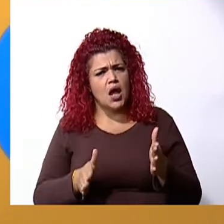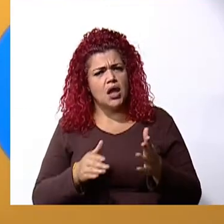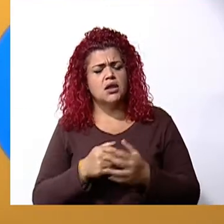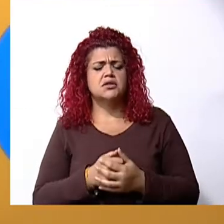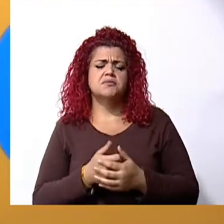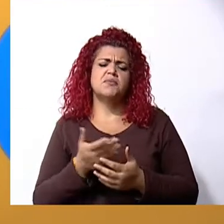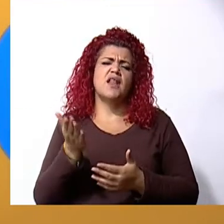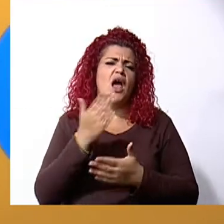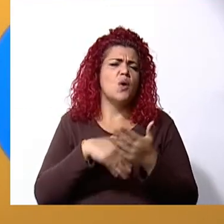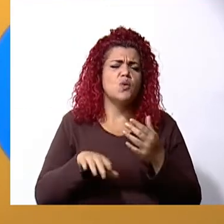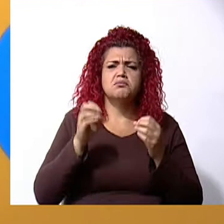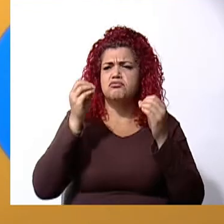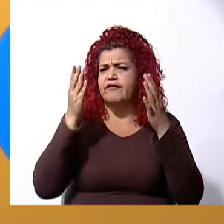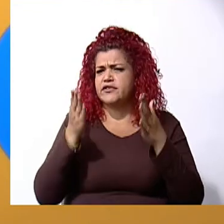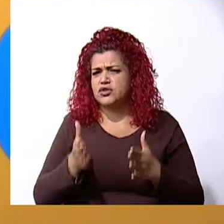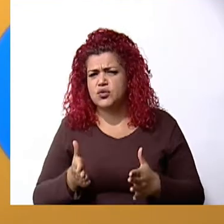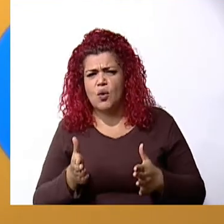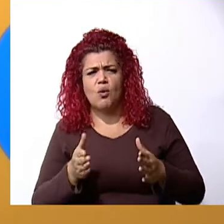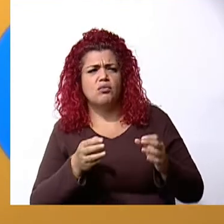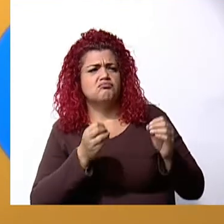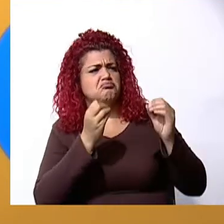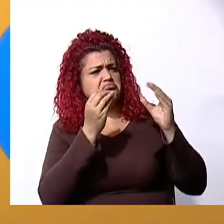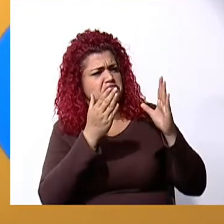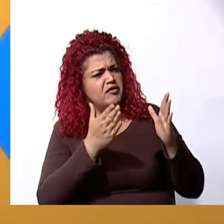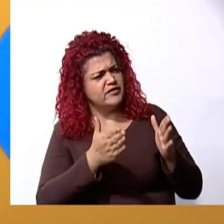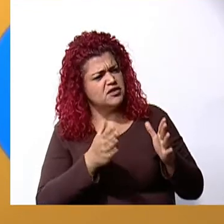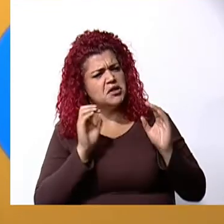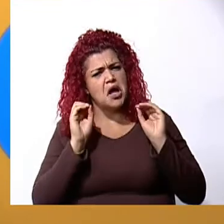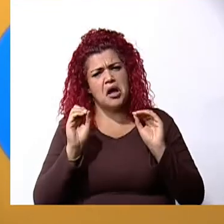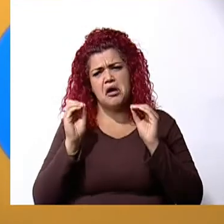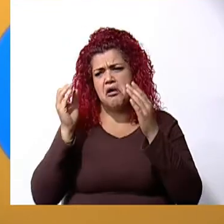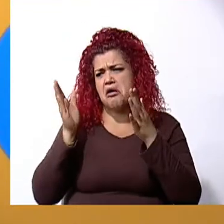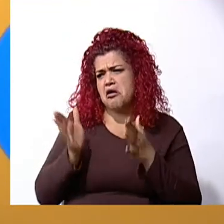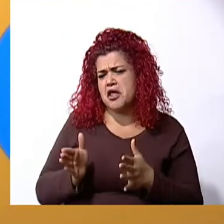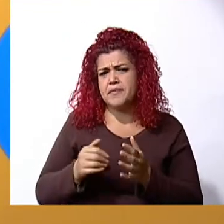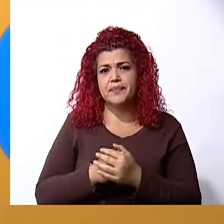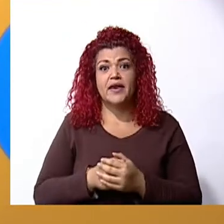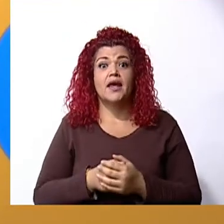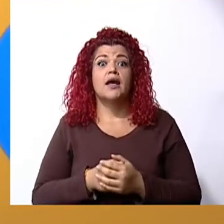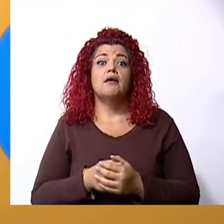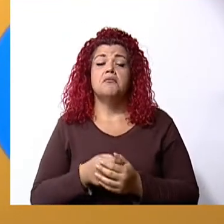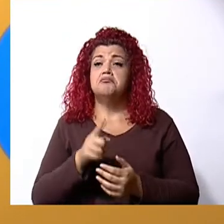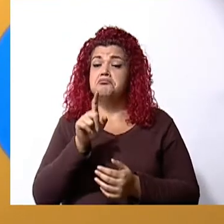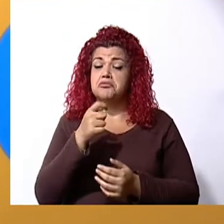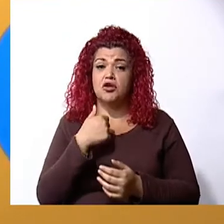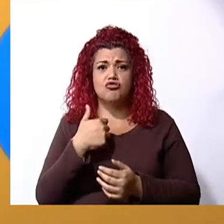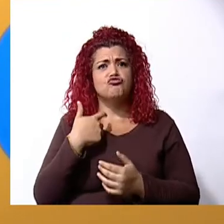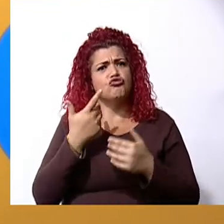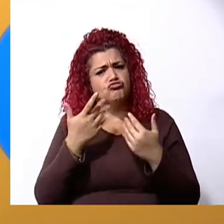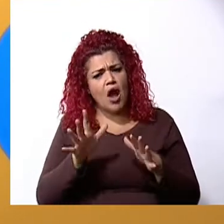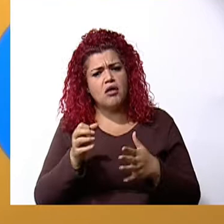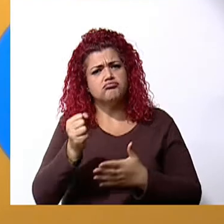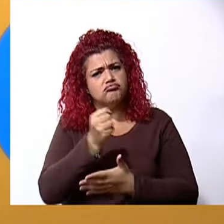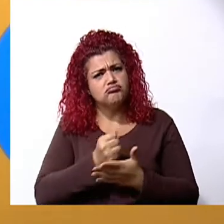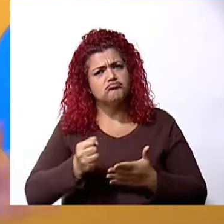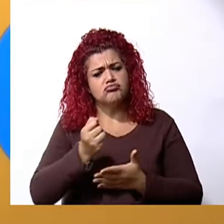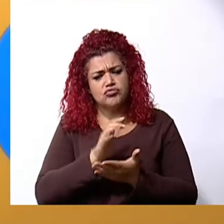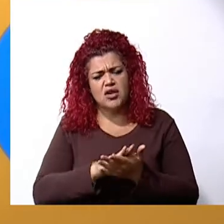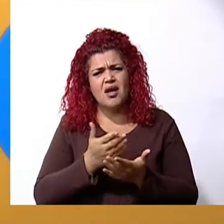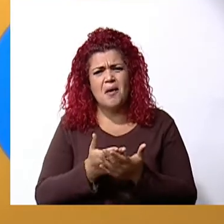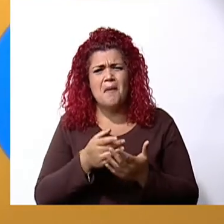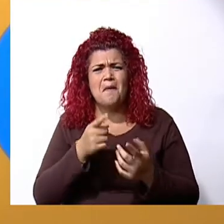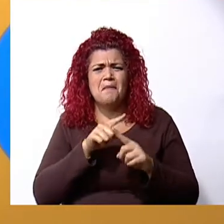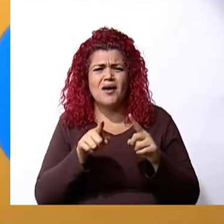de algunos profesores y profesoras y me consultaron. Es que vieras que yo hice la receta, pero me salieron